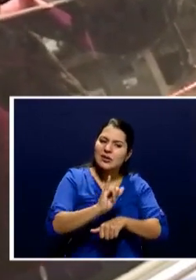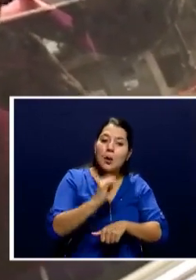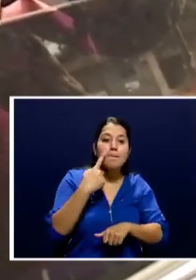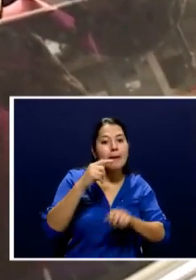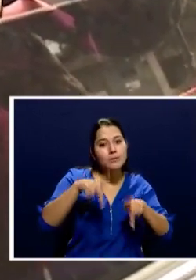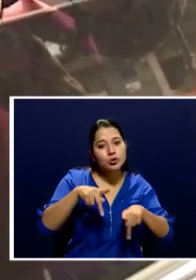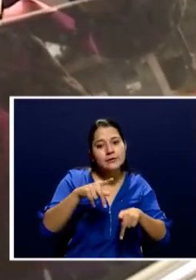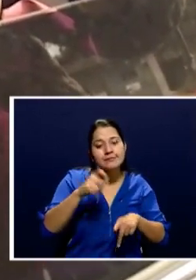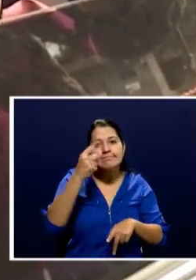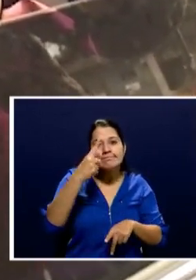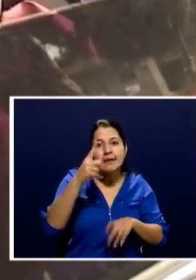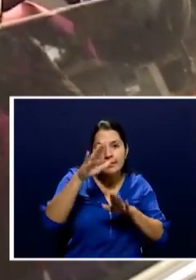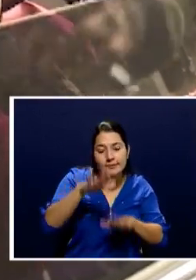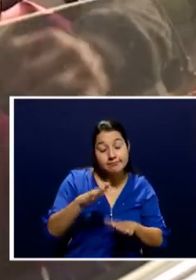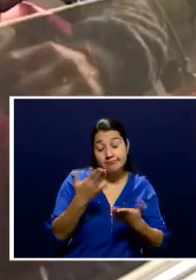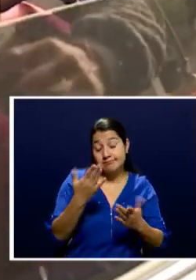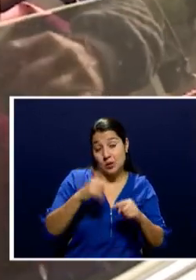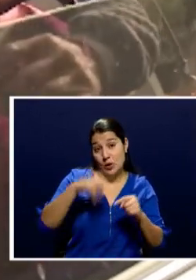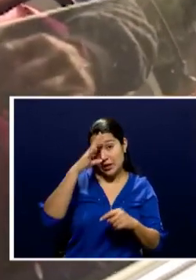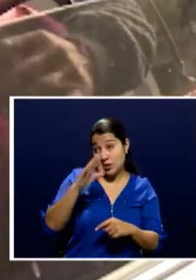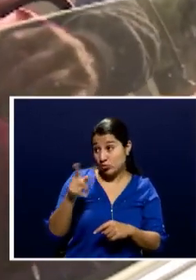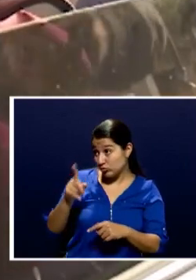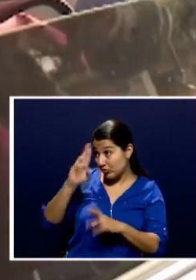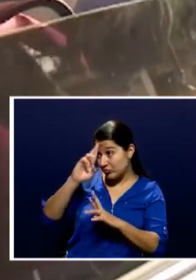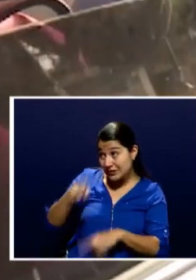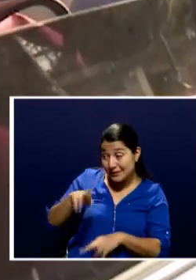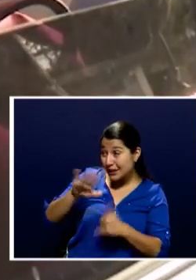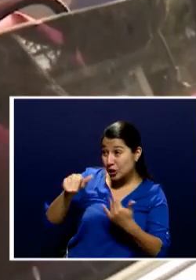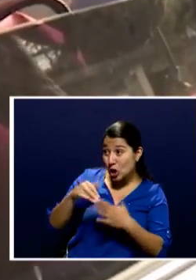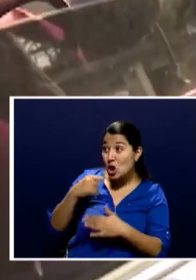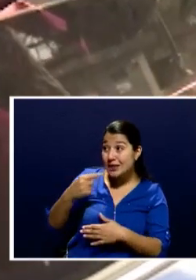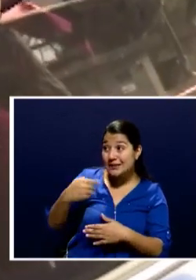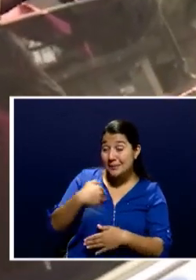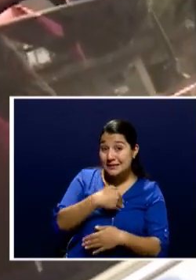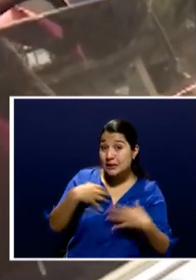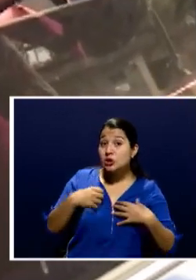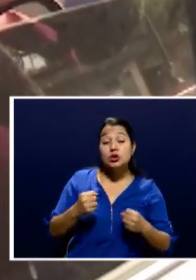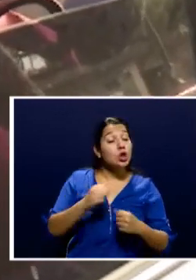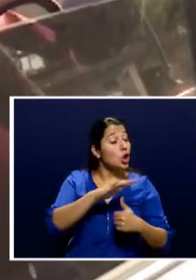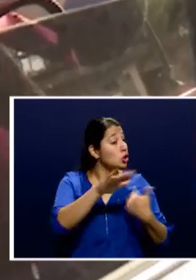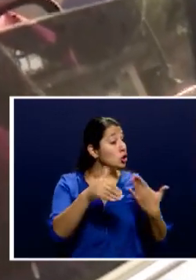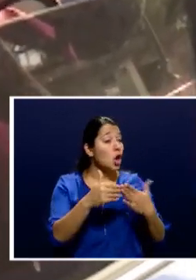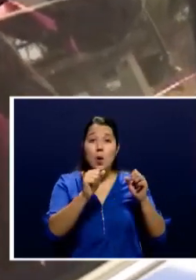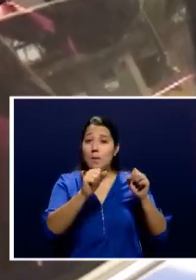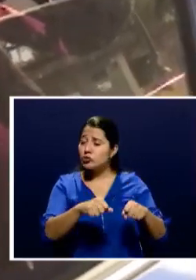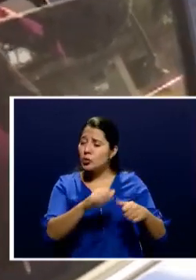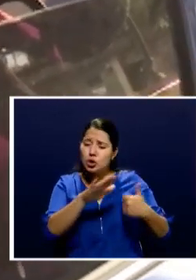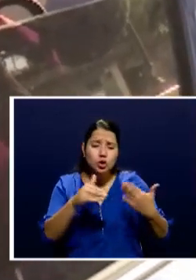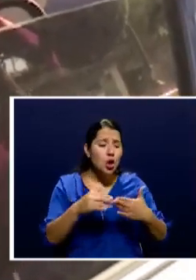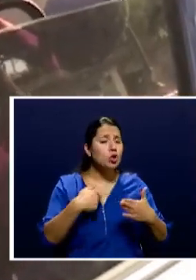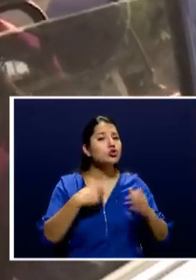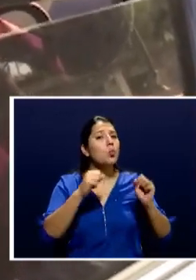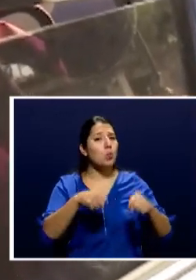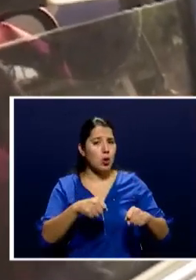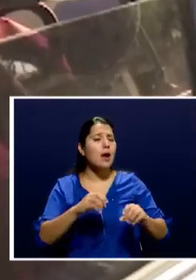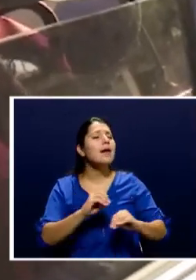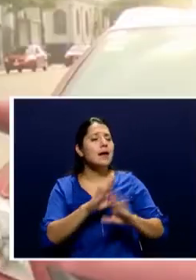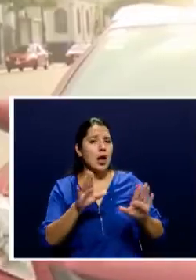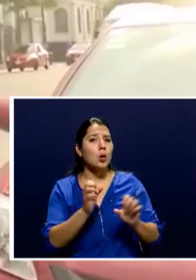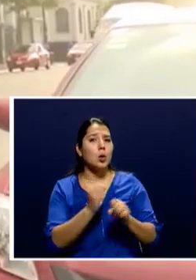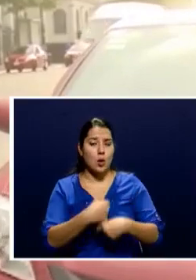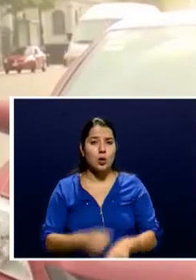ser obedientes, qué increíble, ¿verdad? ¿Está acatando usted todas las órdenes sanitarias? Lo posible, lo máximo que pueda, sí lo hago, por supuesto, claro